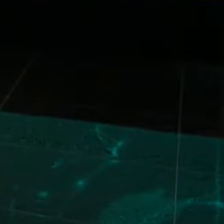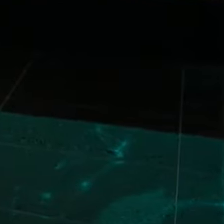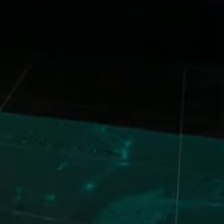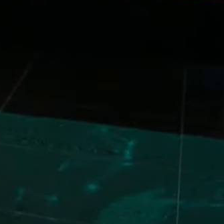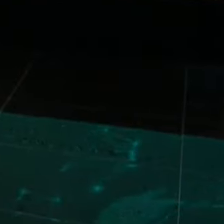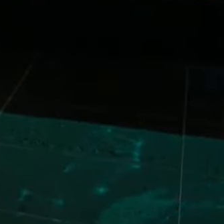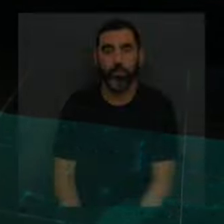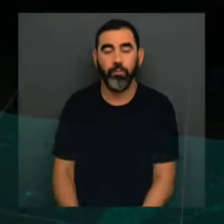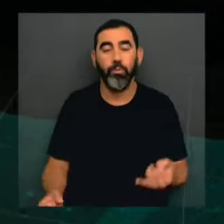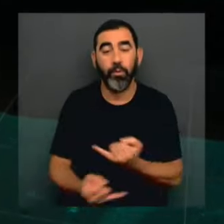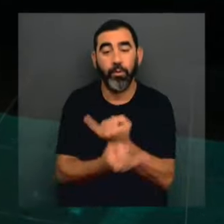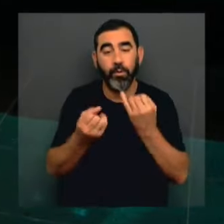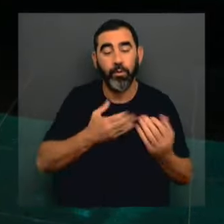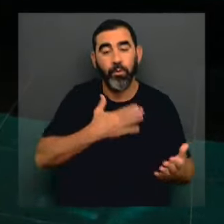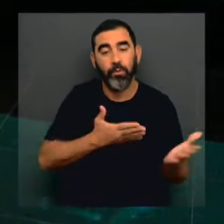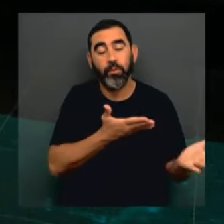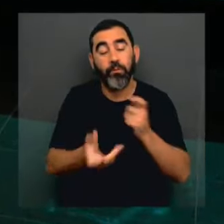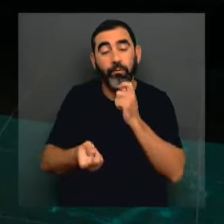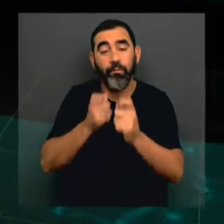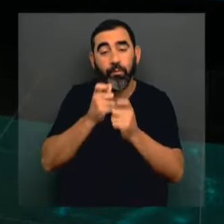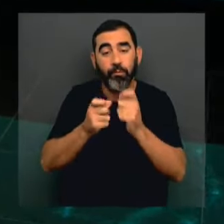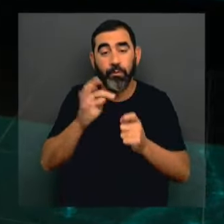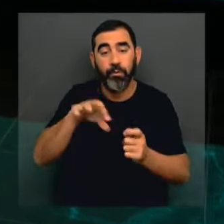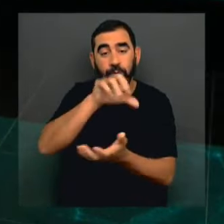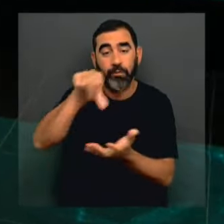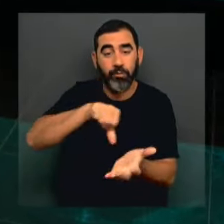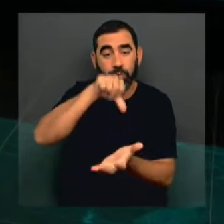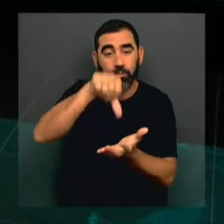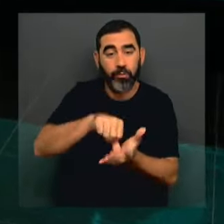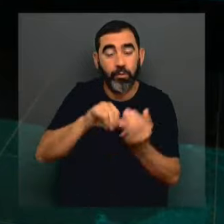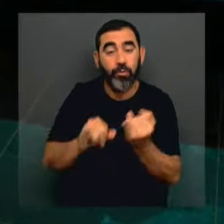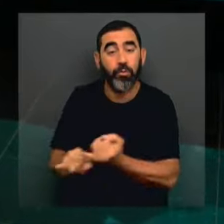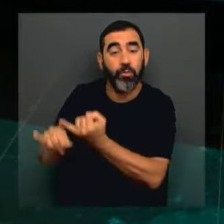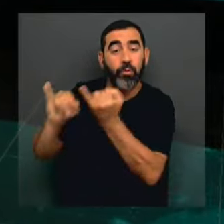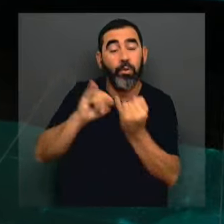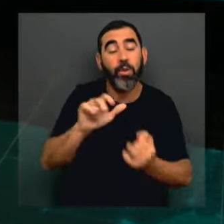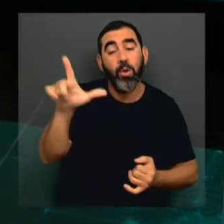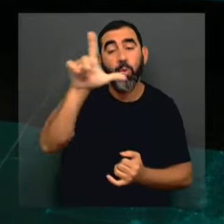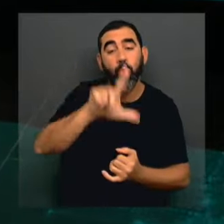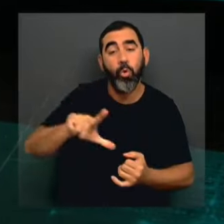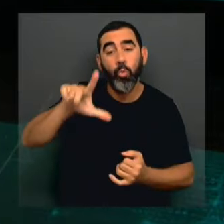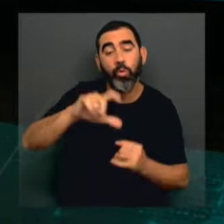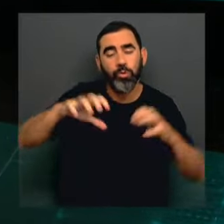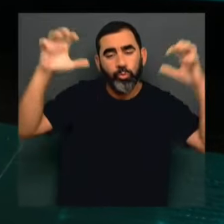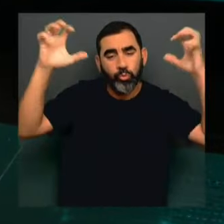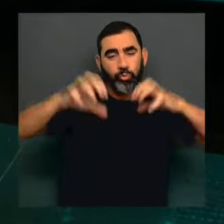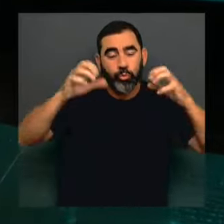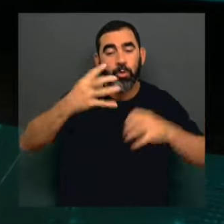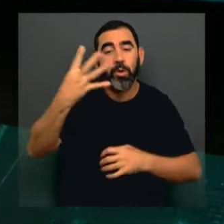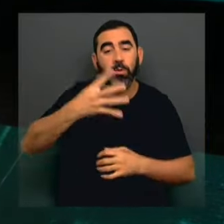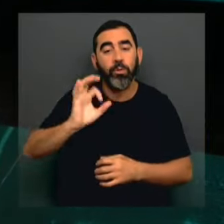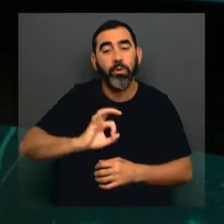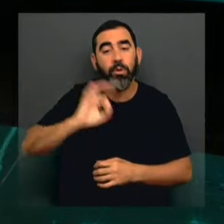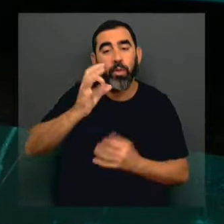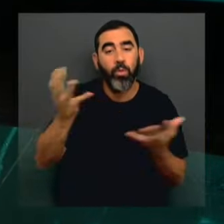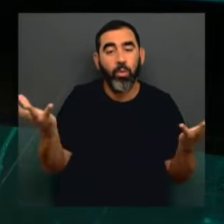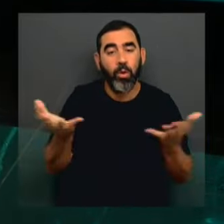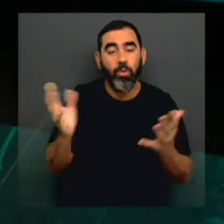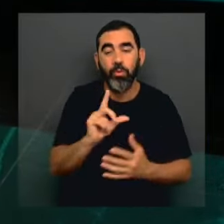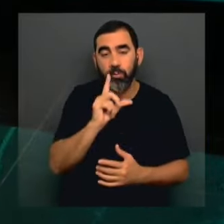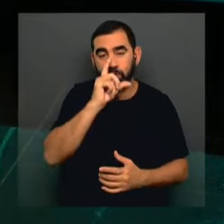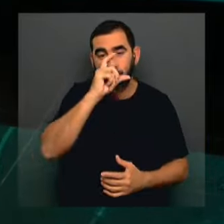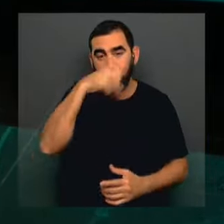muy buenos días Qué gusto recibirles con las primeras noticias de tv ciudad en esta jornada de lunes bien lluvioso 14 gr es la temperatura